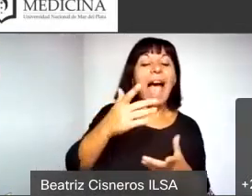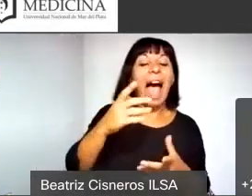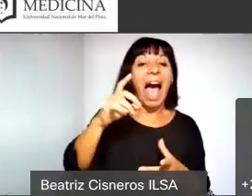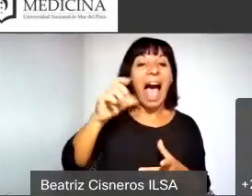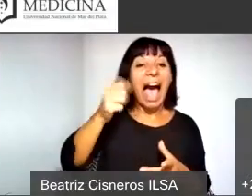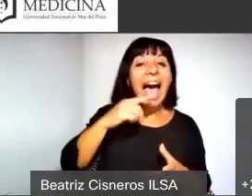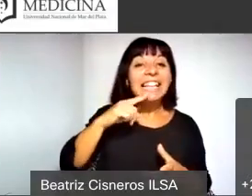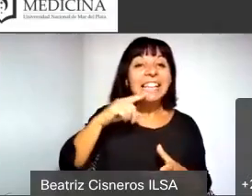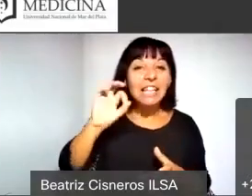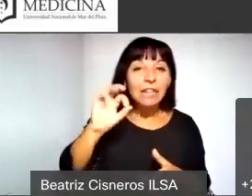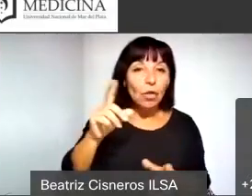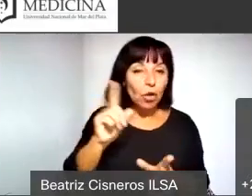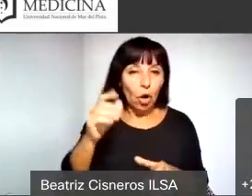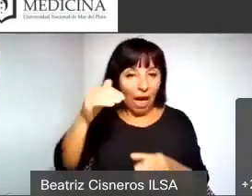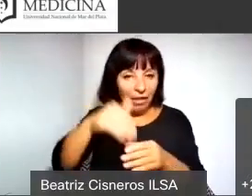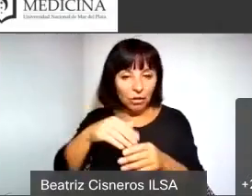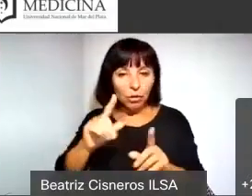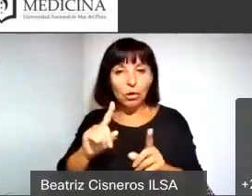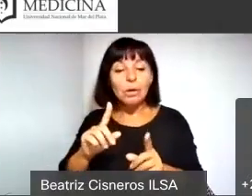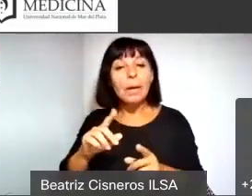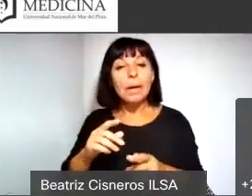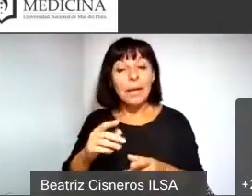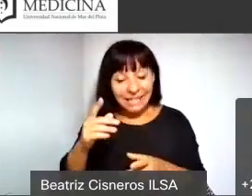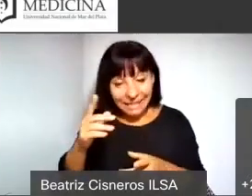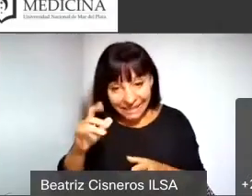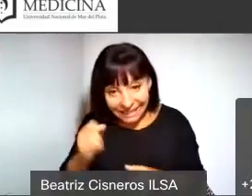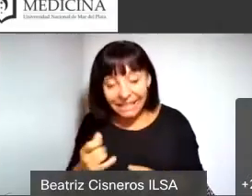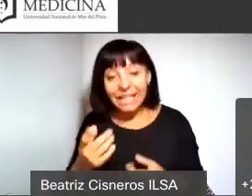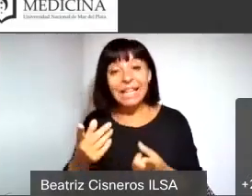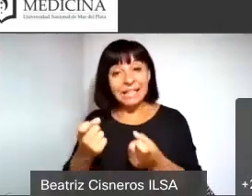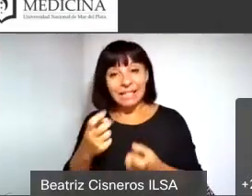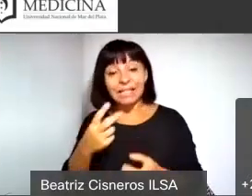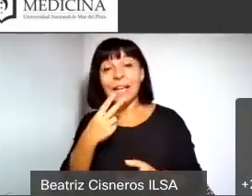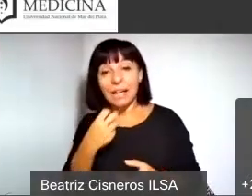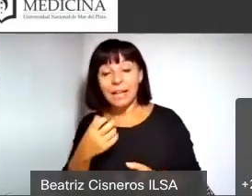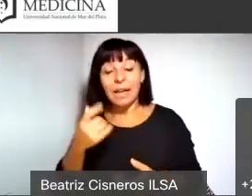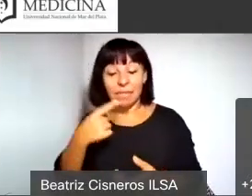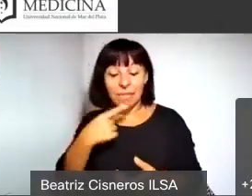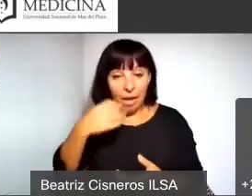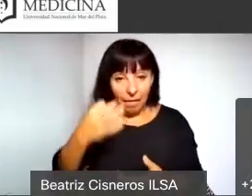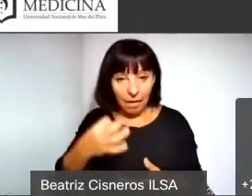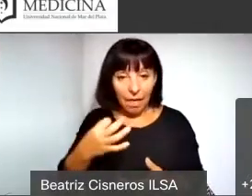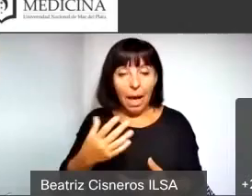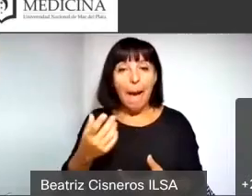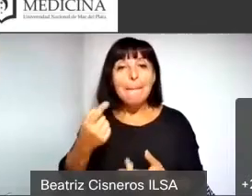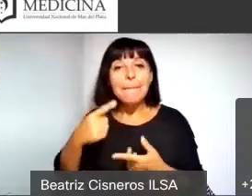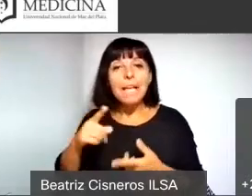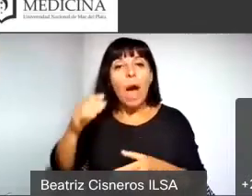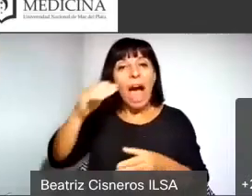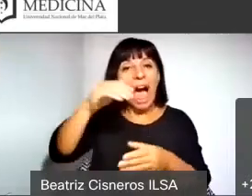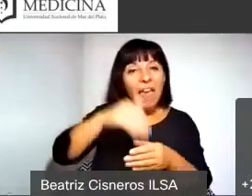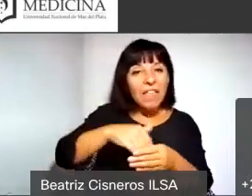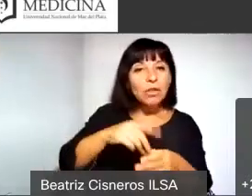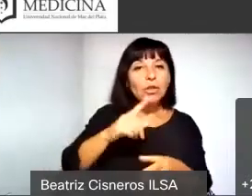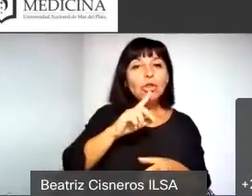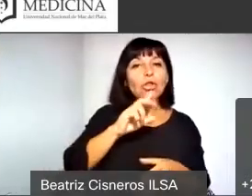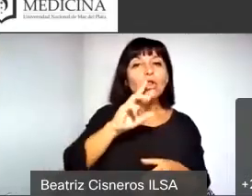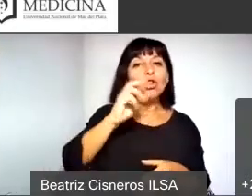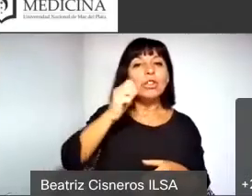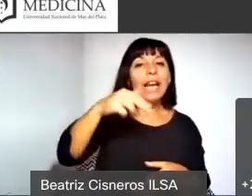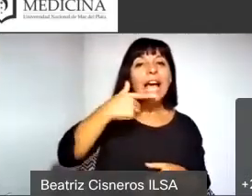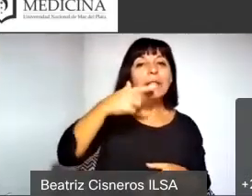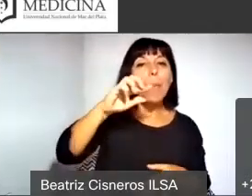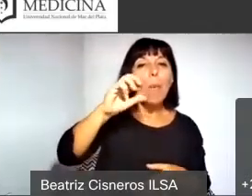¿Es así, Lucas? sí, requiere energía. Eso sí, de eso no cabe duda. Requiere consumo de energía,